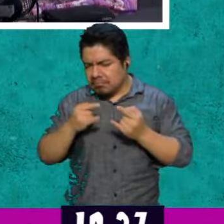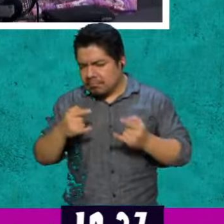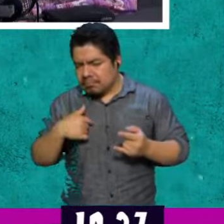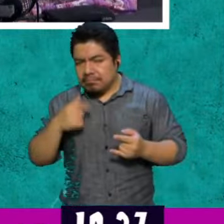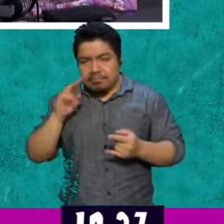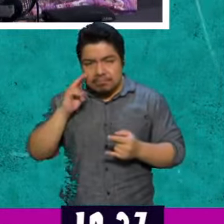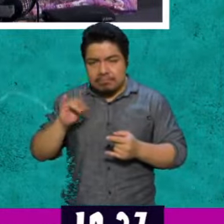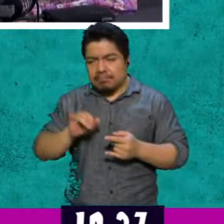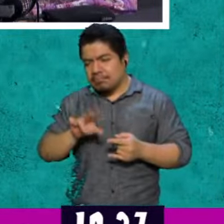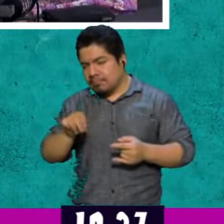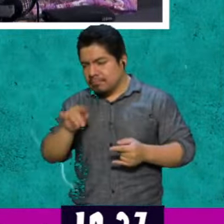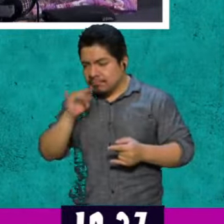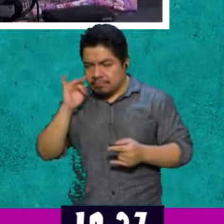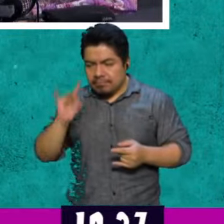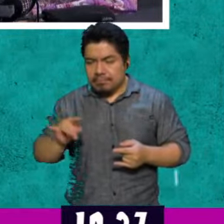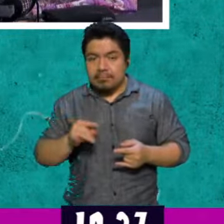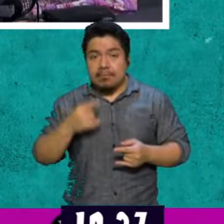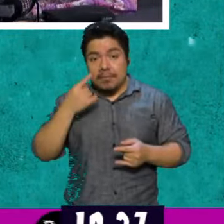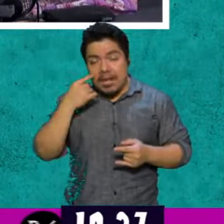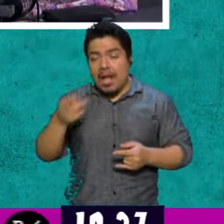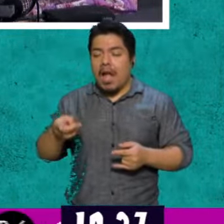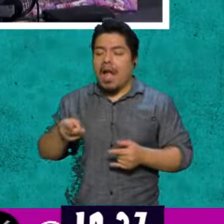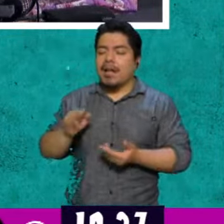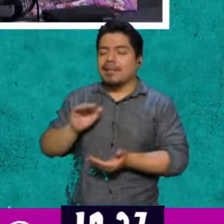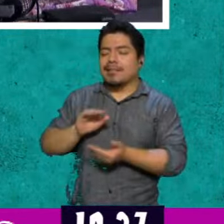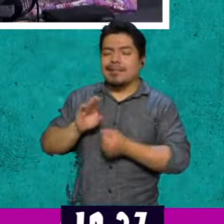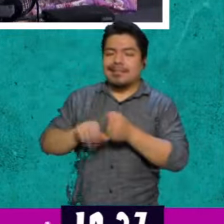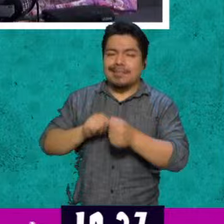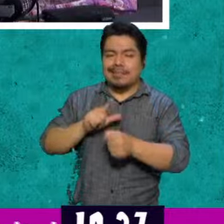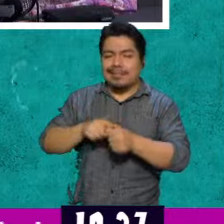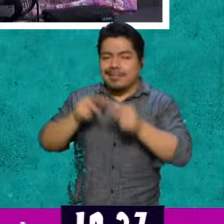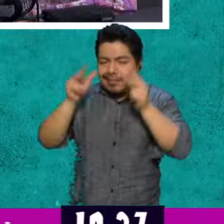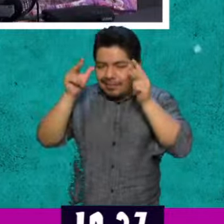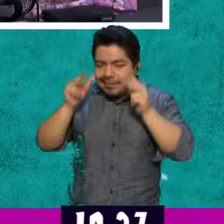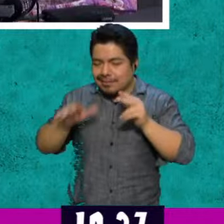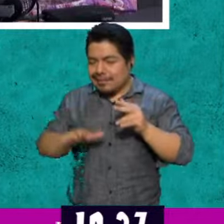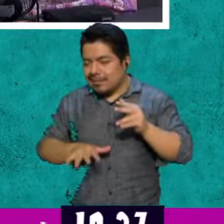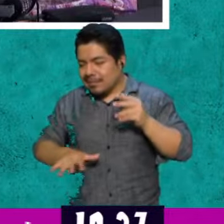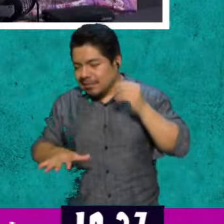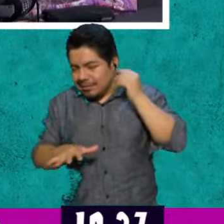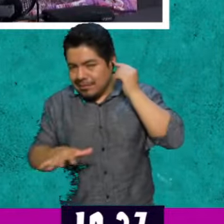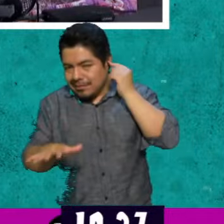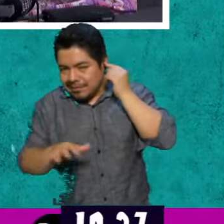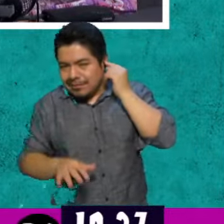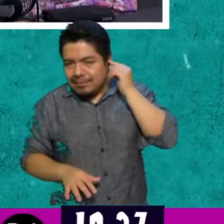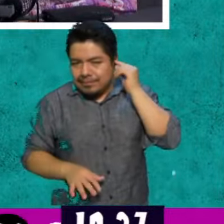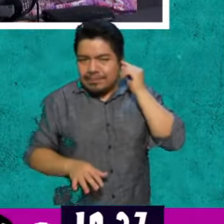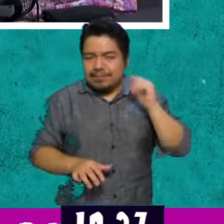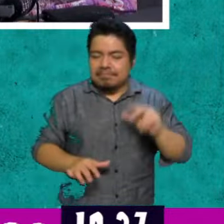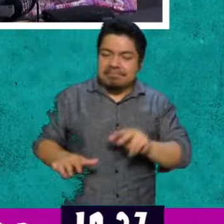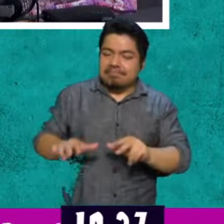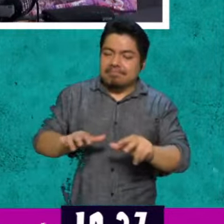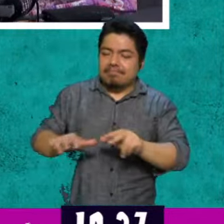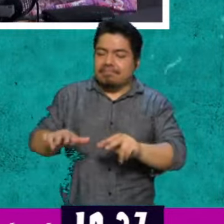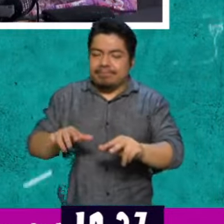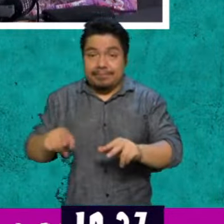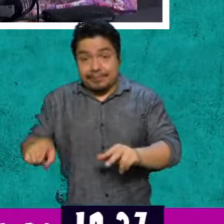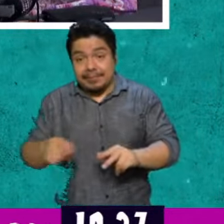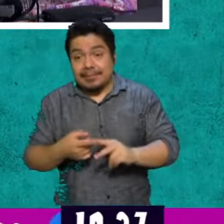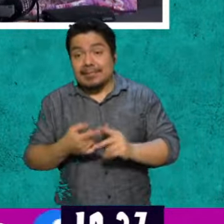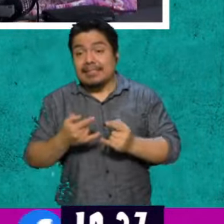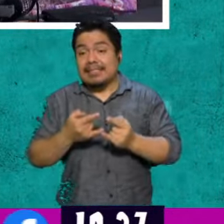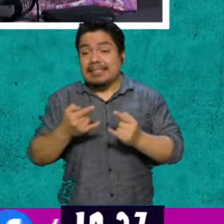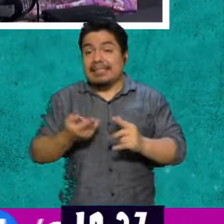vi. Y entonces, bueno, se da cuenta que es un ajolote, ¿no? Es el que está ahí rondando. Sí, y entonces ahí empieza la historia. Y no su es